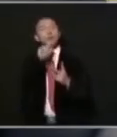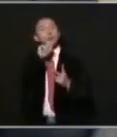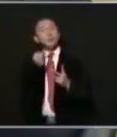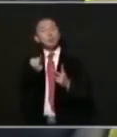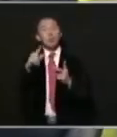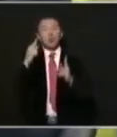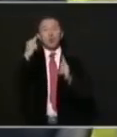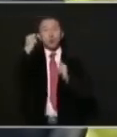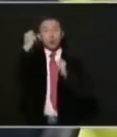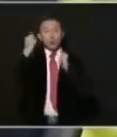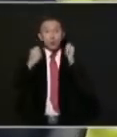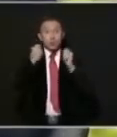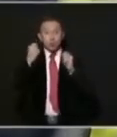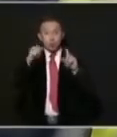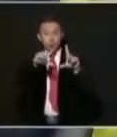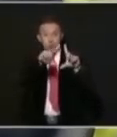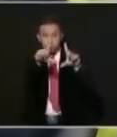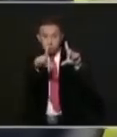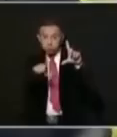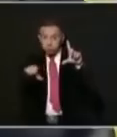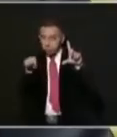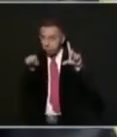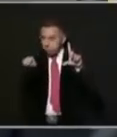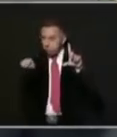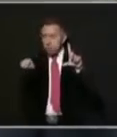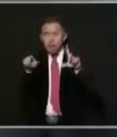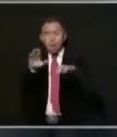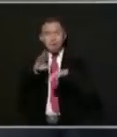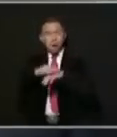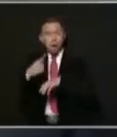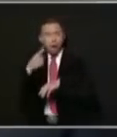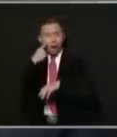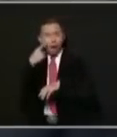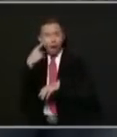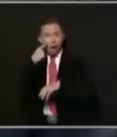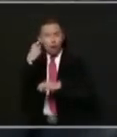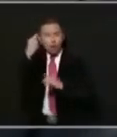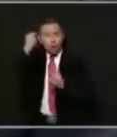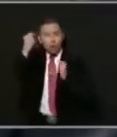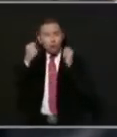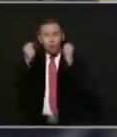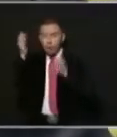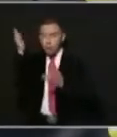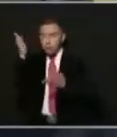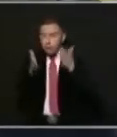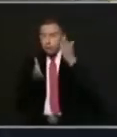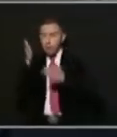potencial turístico del país, porque es la región